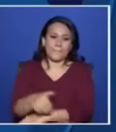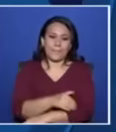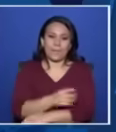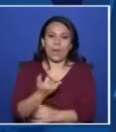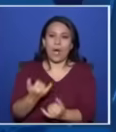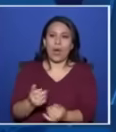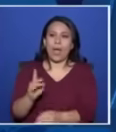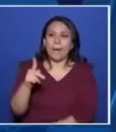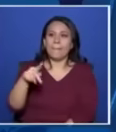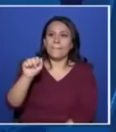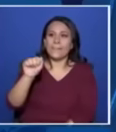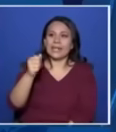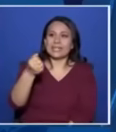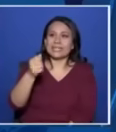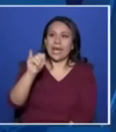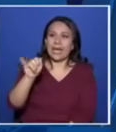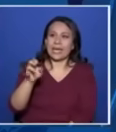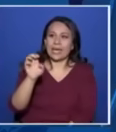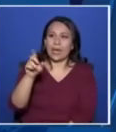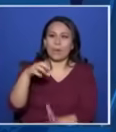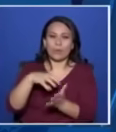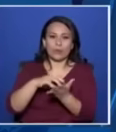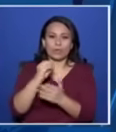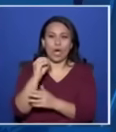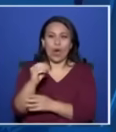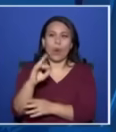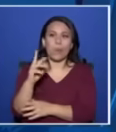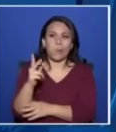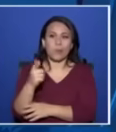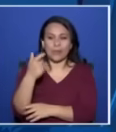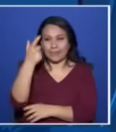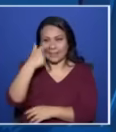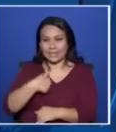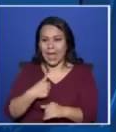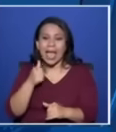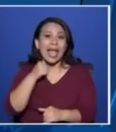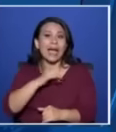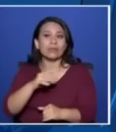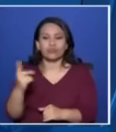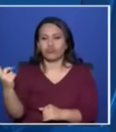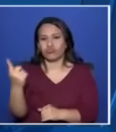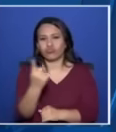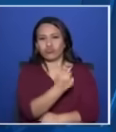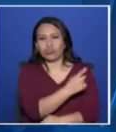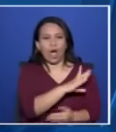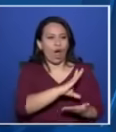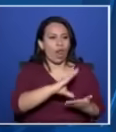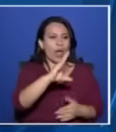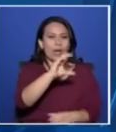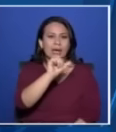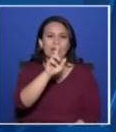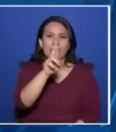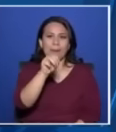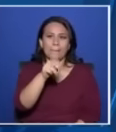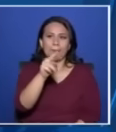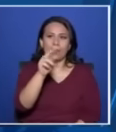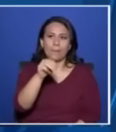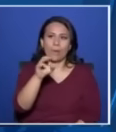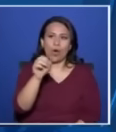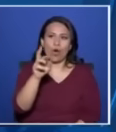Cantón Pasaje, en la provincia del Oro. Allí un hombre intentó asaltar a varios estudiantes cuando estaban llegando al colegio Carmen Mora de